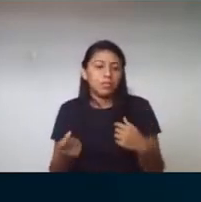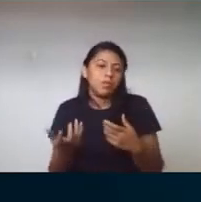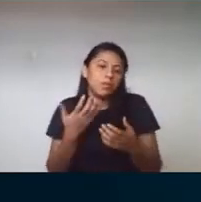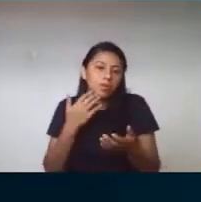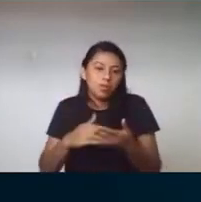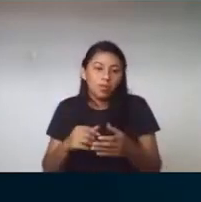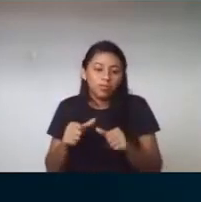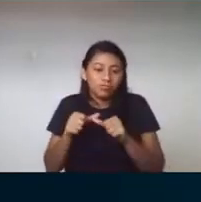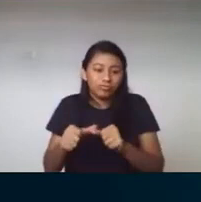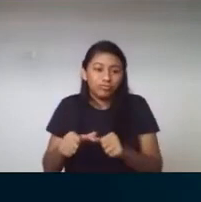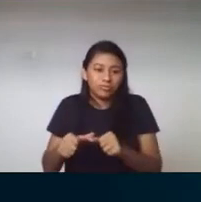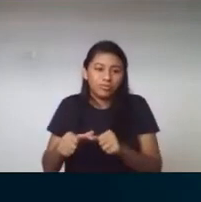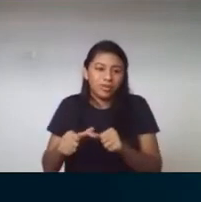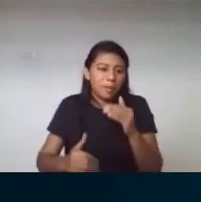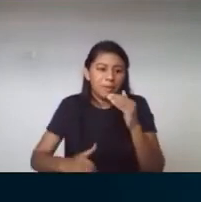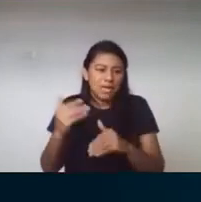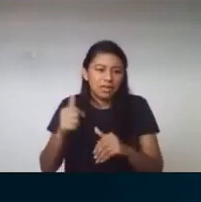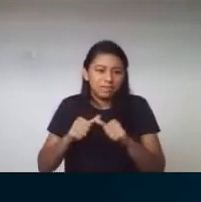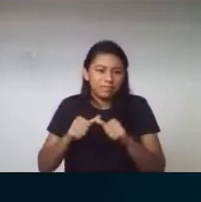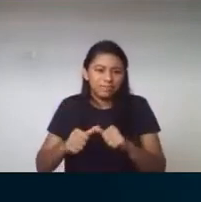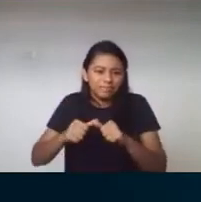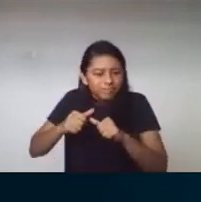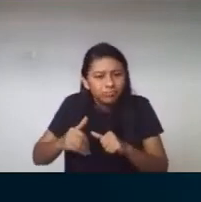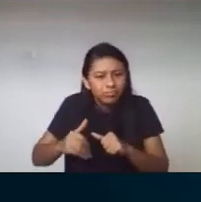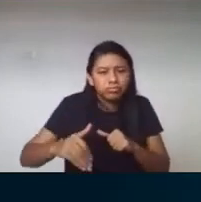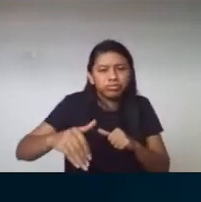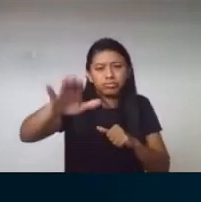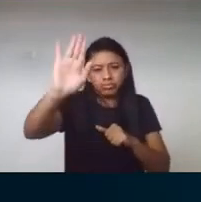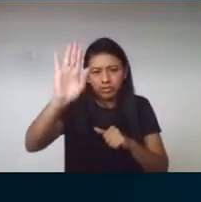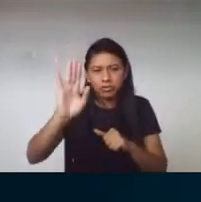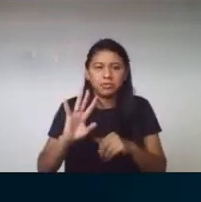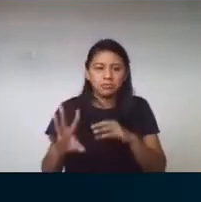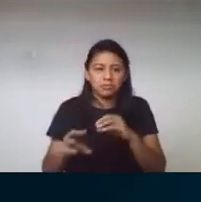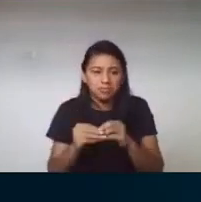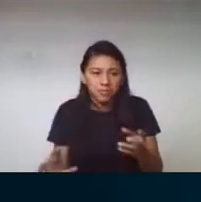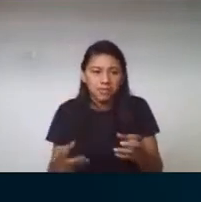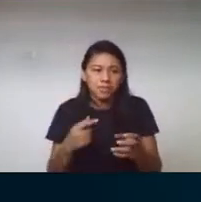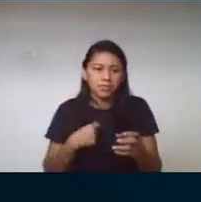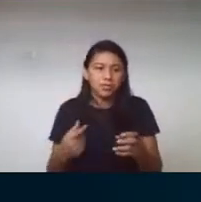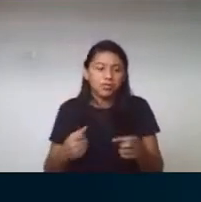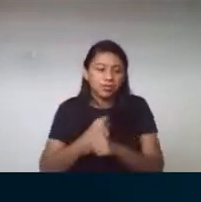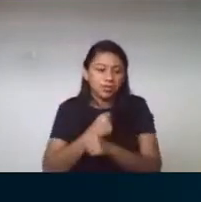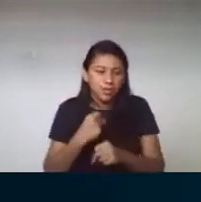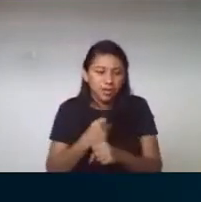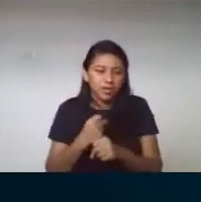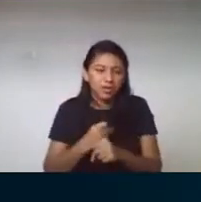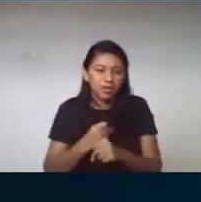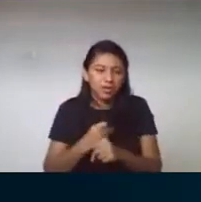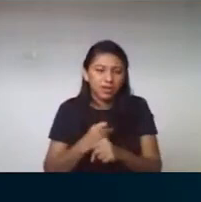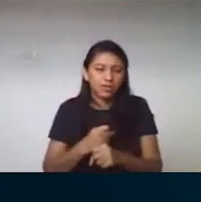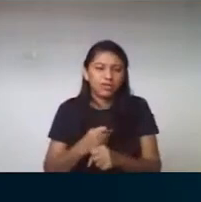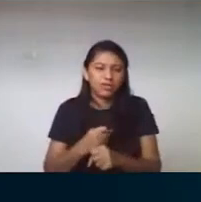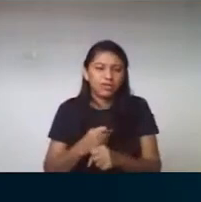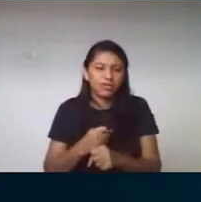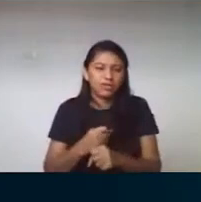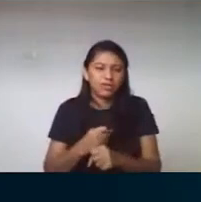y cómo lograr un aumento en la eficiencia y todo esto al tiempo y garantizar lo que sea rápido y